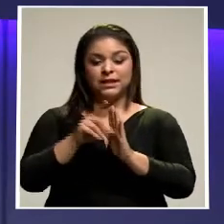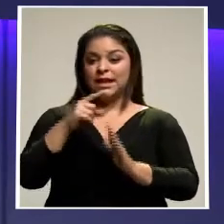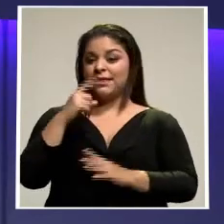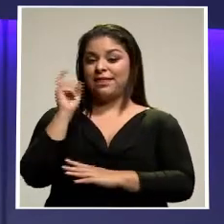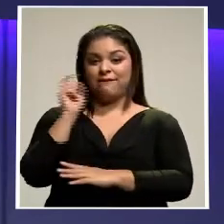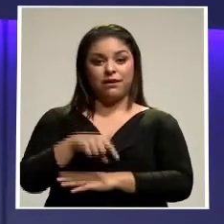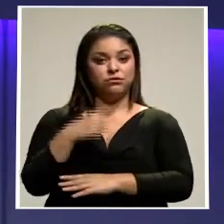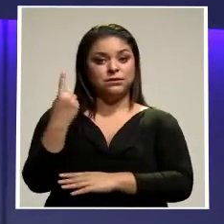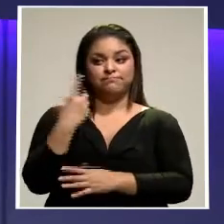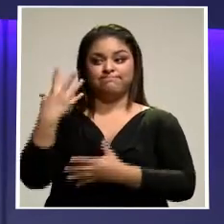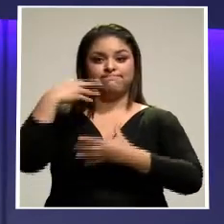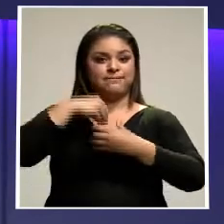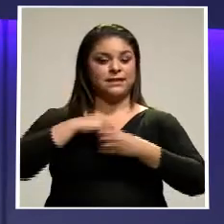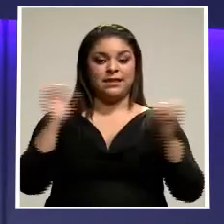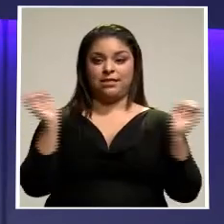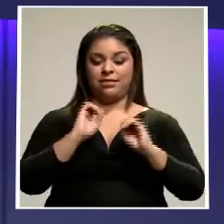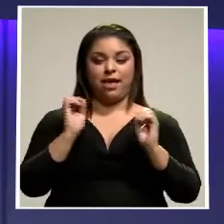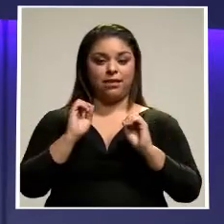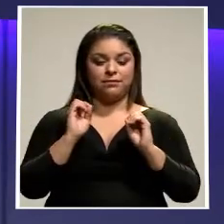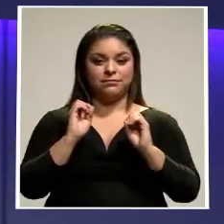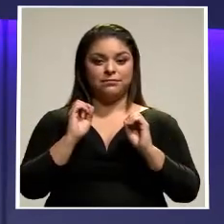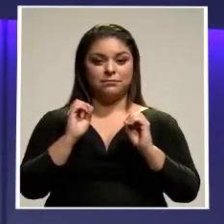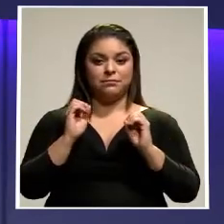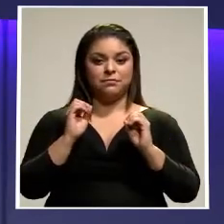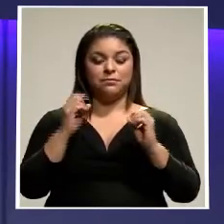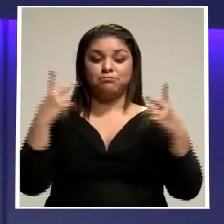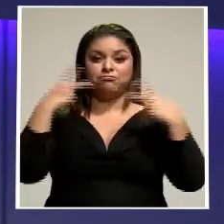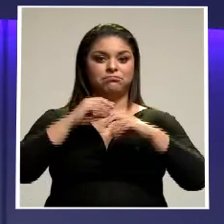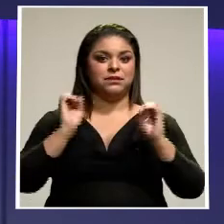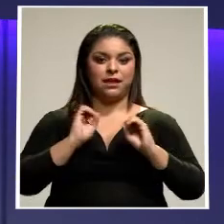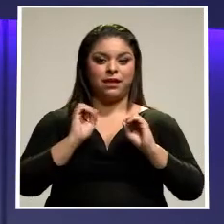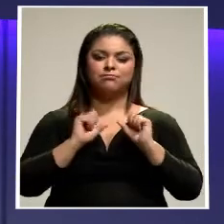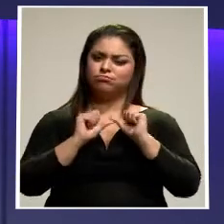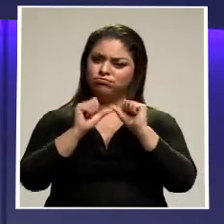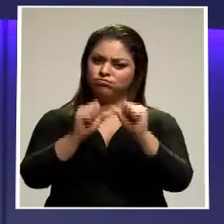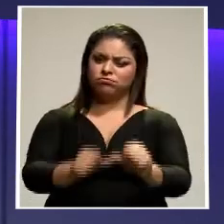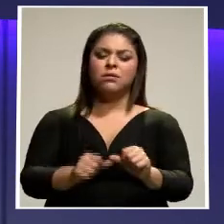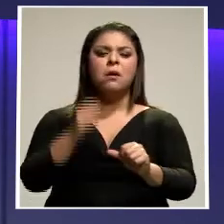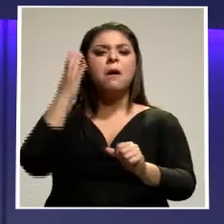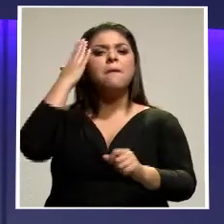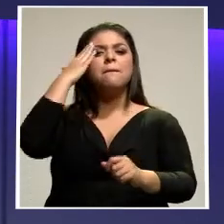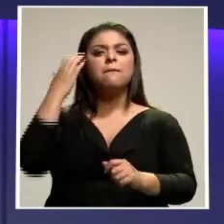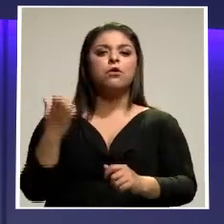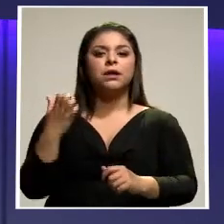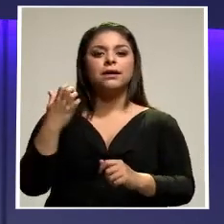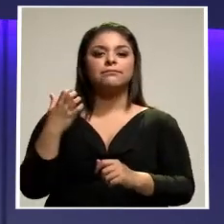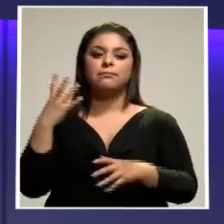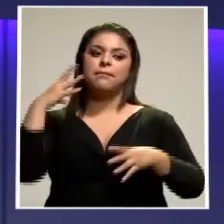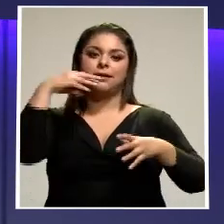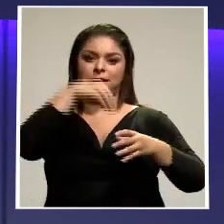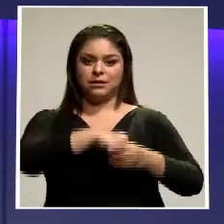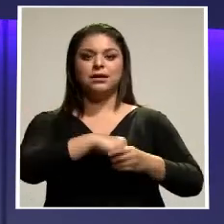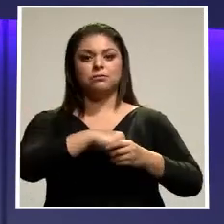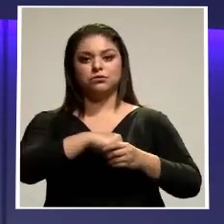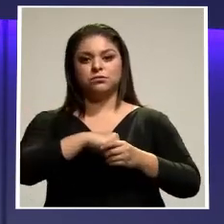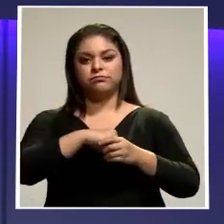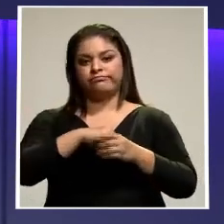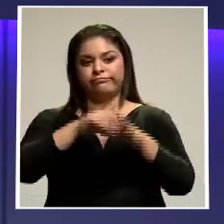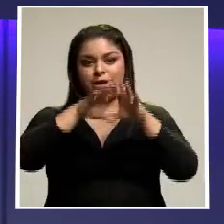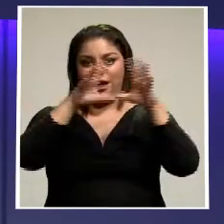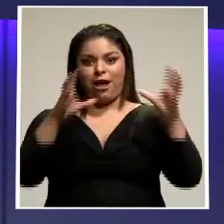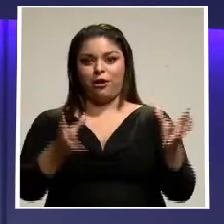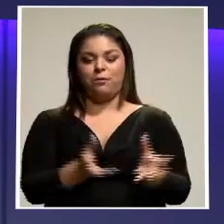cortapisa. Nos amparan solo por el hecho de pertenecer a la raza humana. Solo